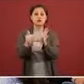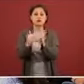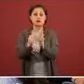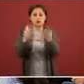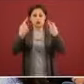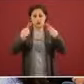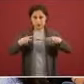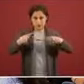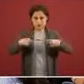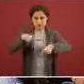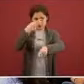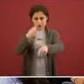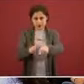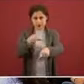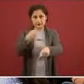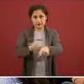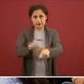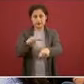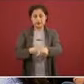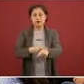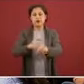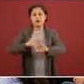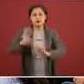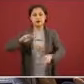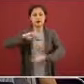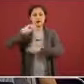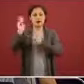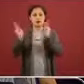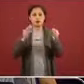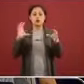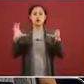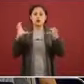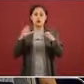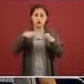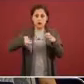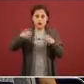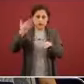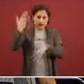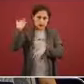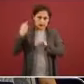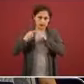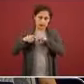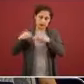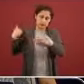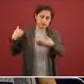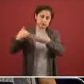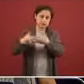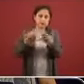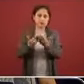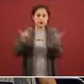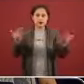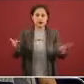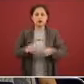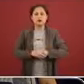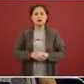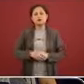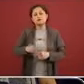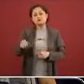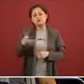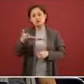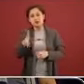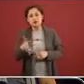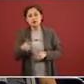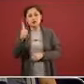registrados desde el inicio de la epidemia en todo el mundo, y el 57% de ellos, que corresponde a un poco más de 1